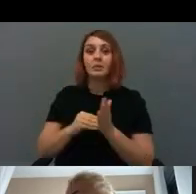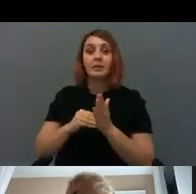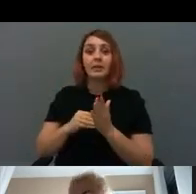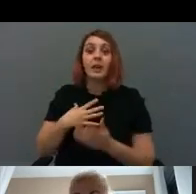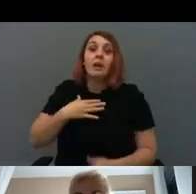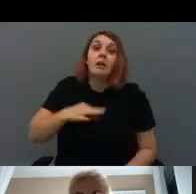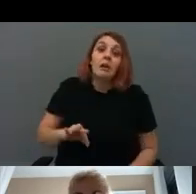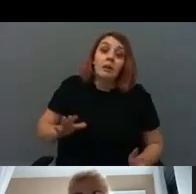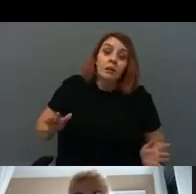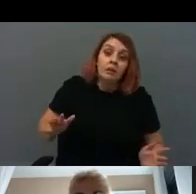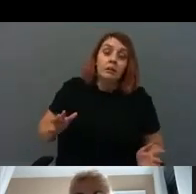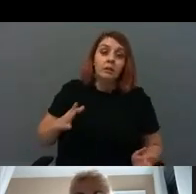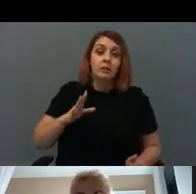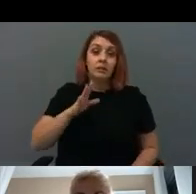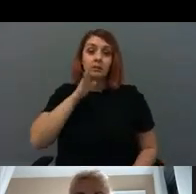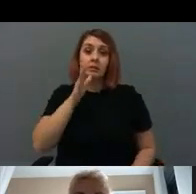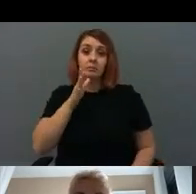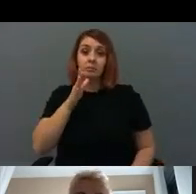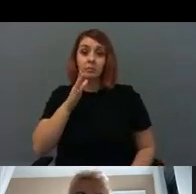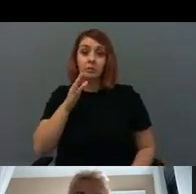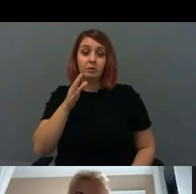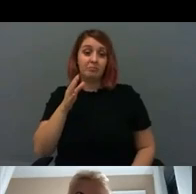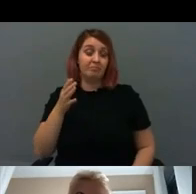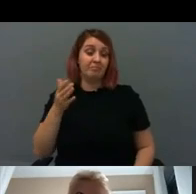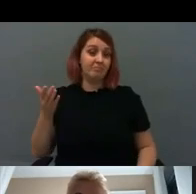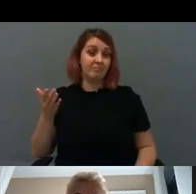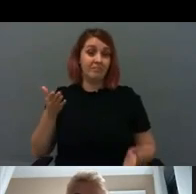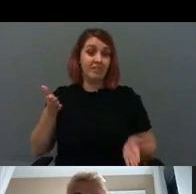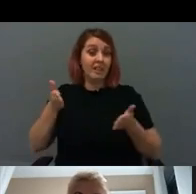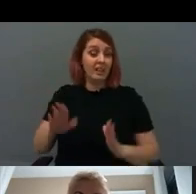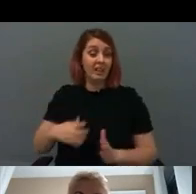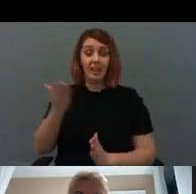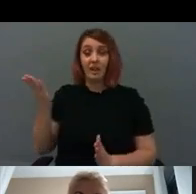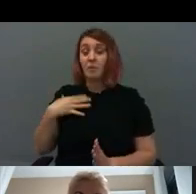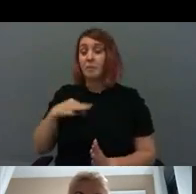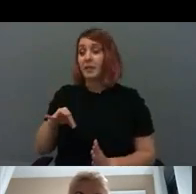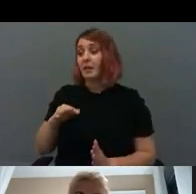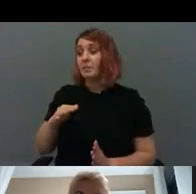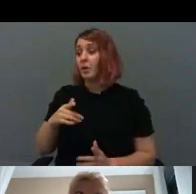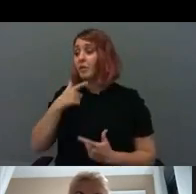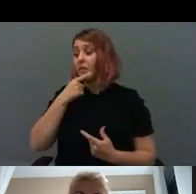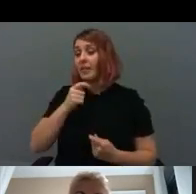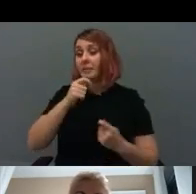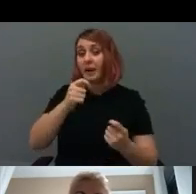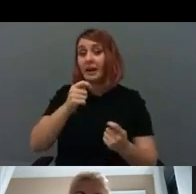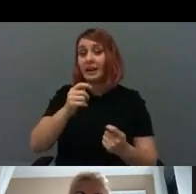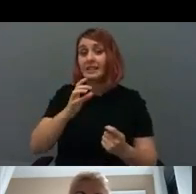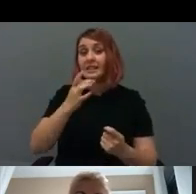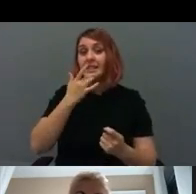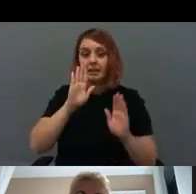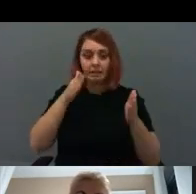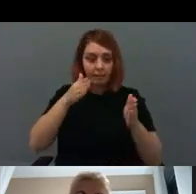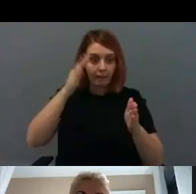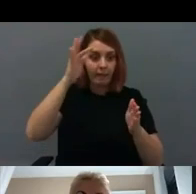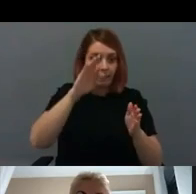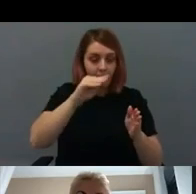mejor, pues como los demás hijos, ¿no? A lo mejor facilita la cosa estando tan encima de ellos que lo